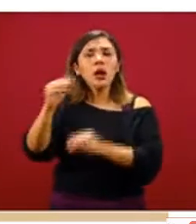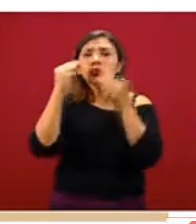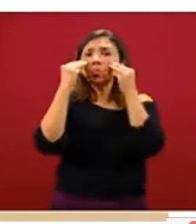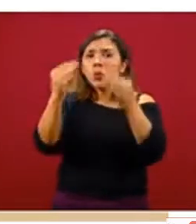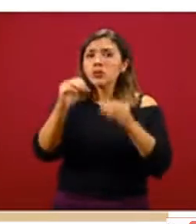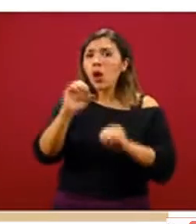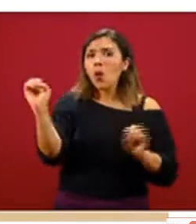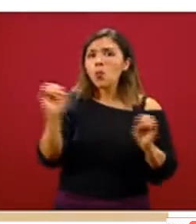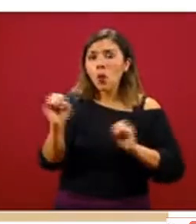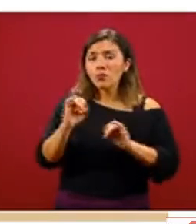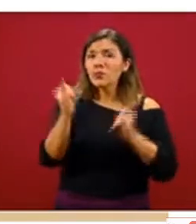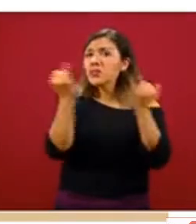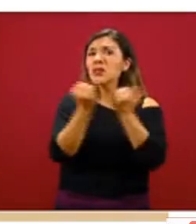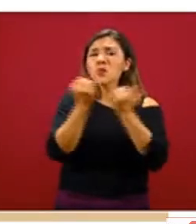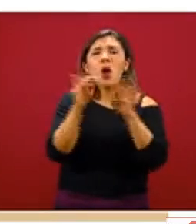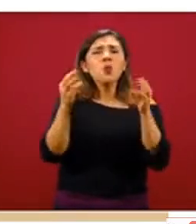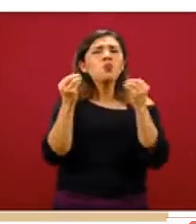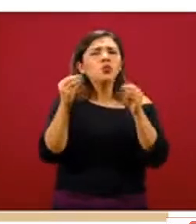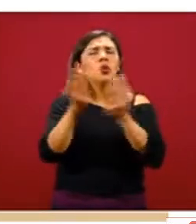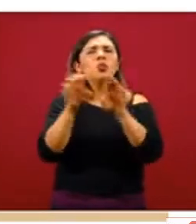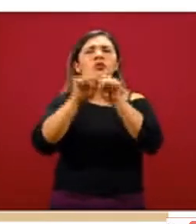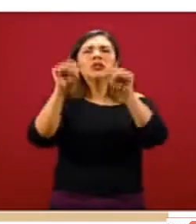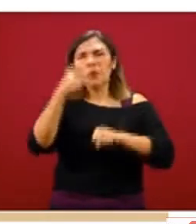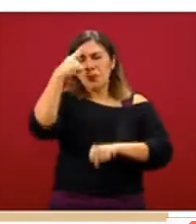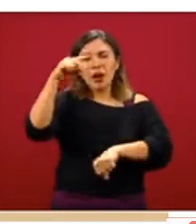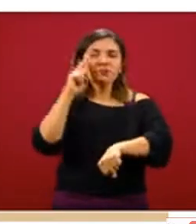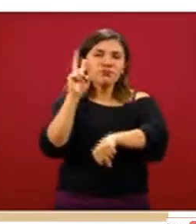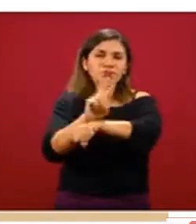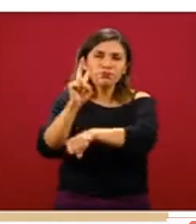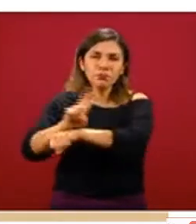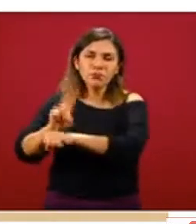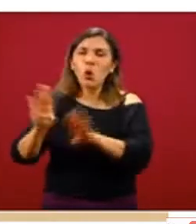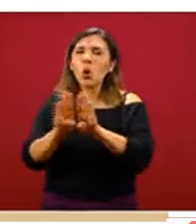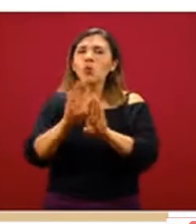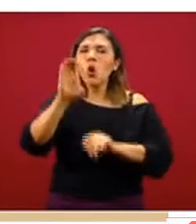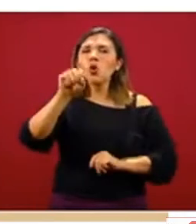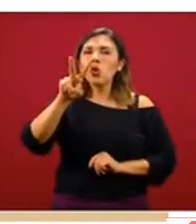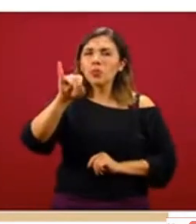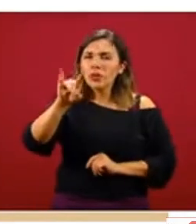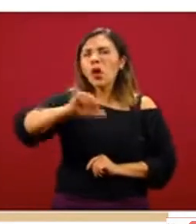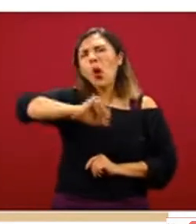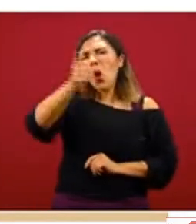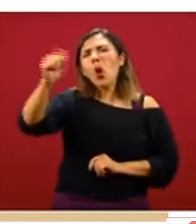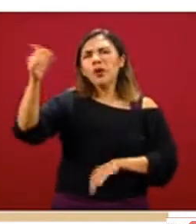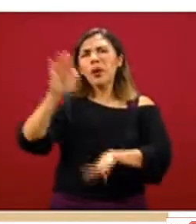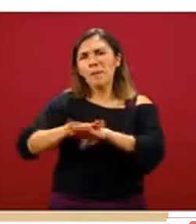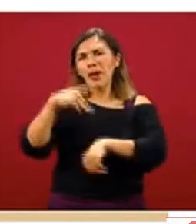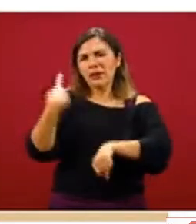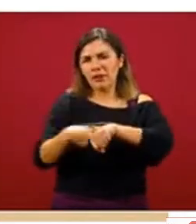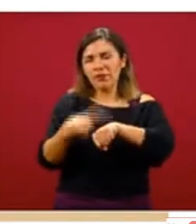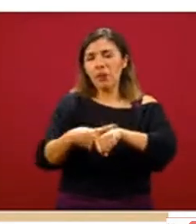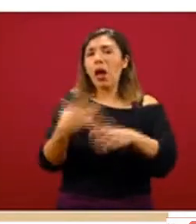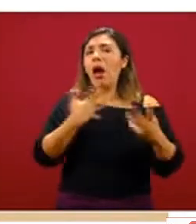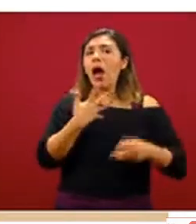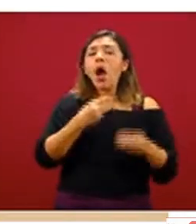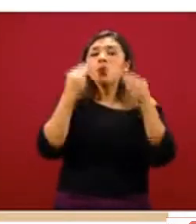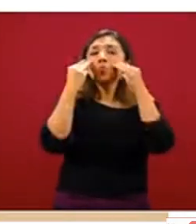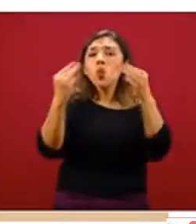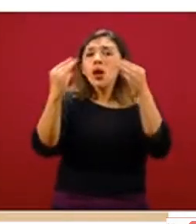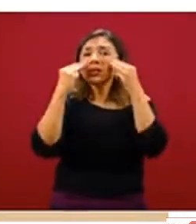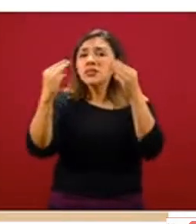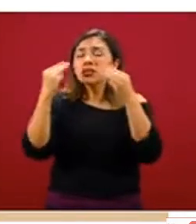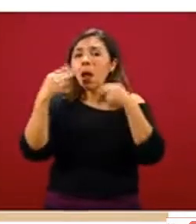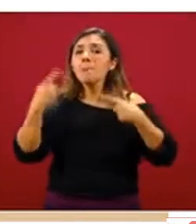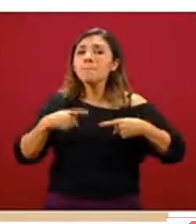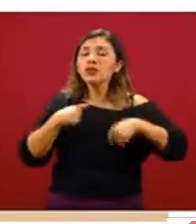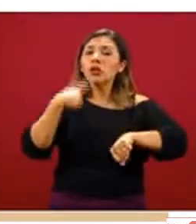Al igual que muchos sistemas de vigilancia, incluido el sistema para COVID, pero para muchas otras enfermedades, tenemos muestreo de